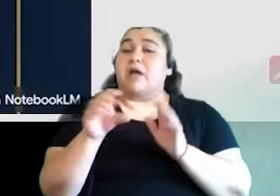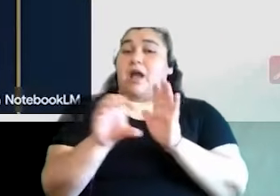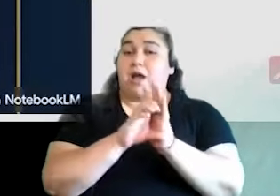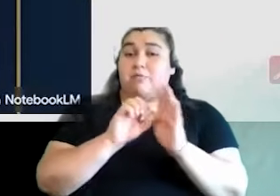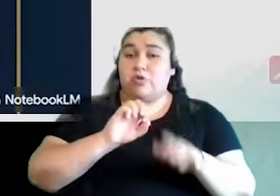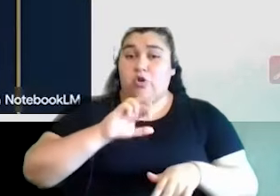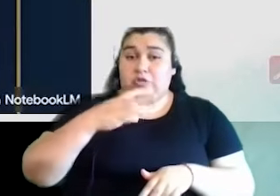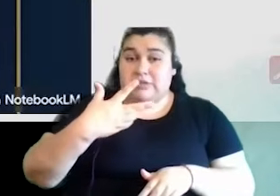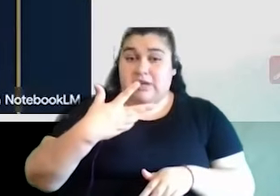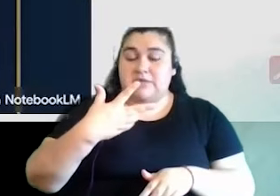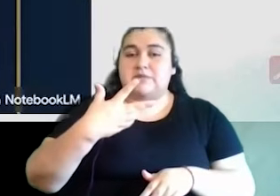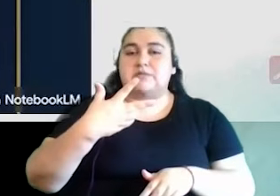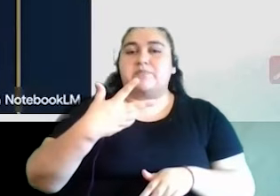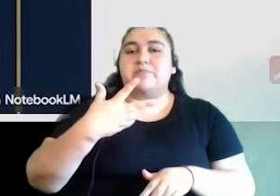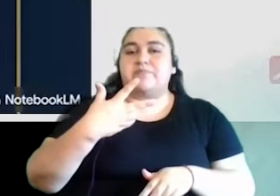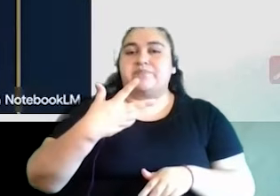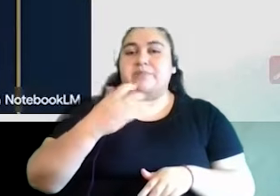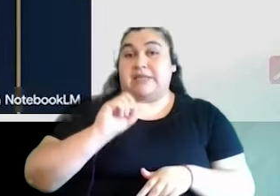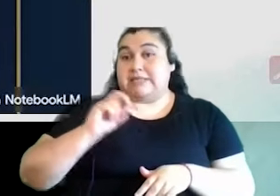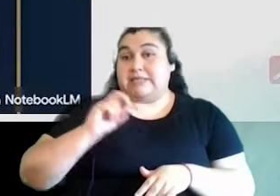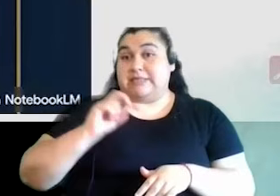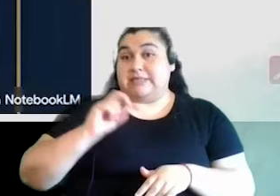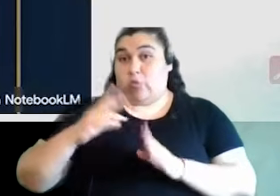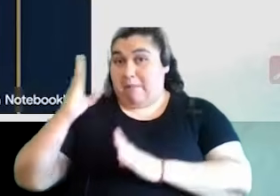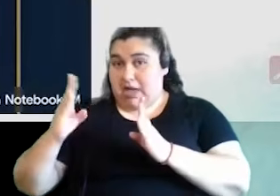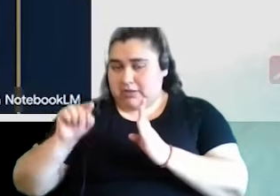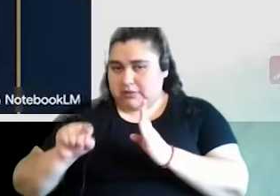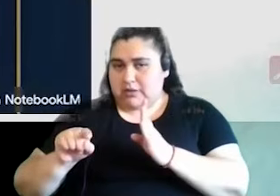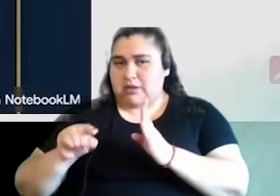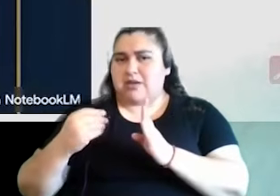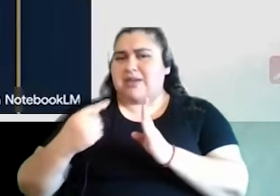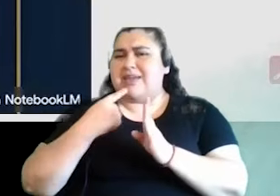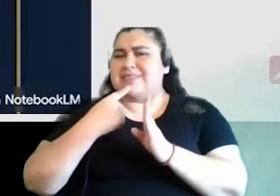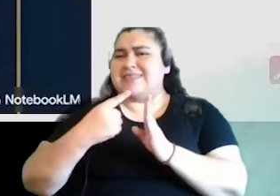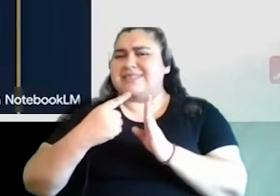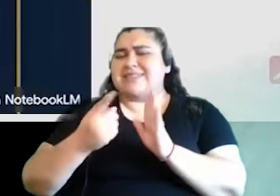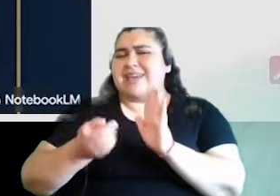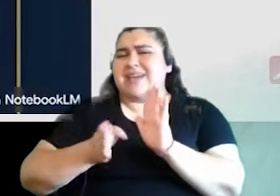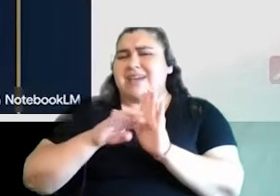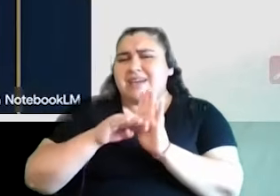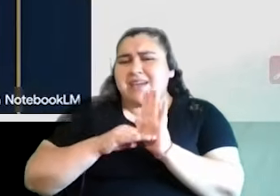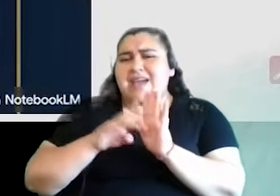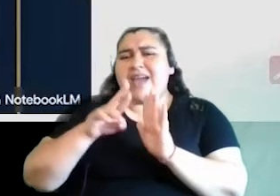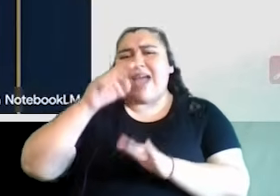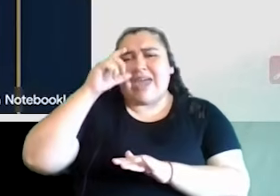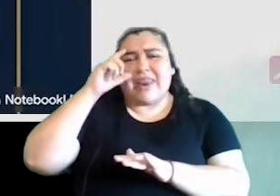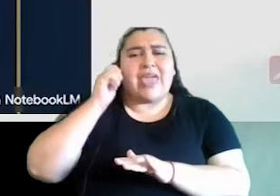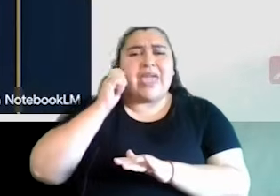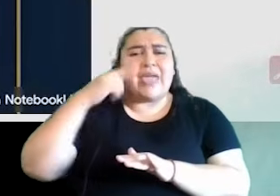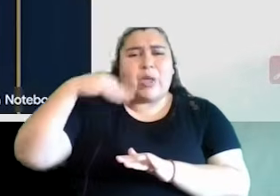segundo habla de este régimen simplificado en materia de impuesto a las ganancias.